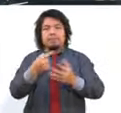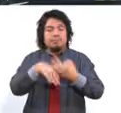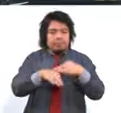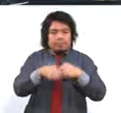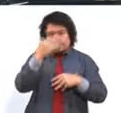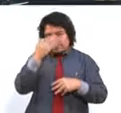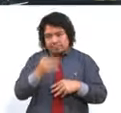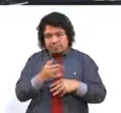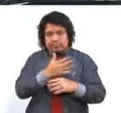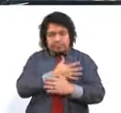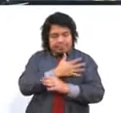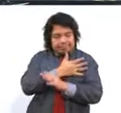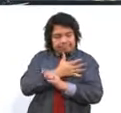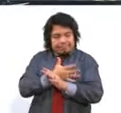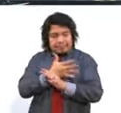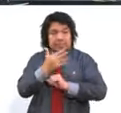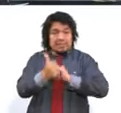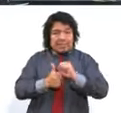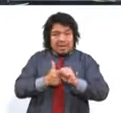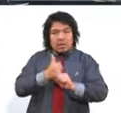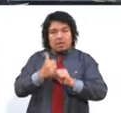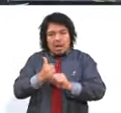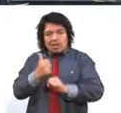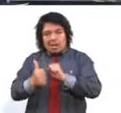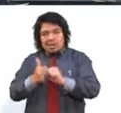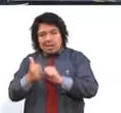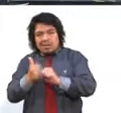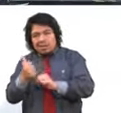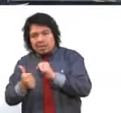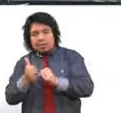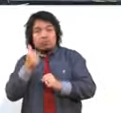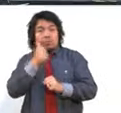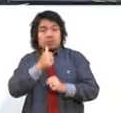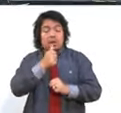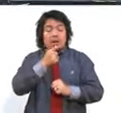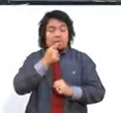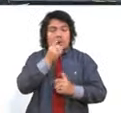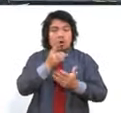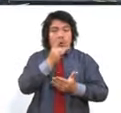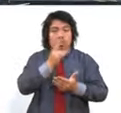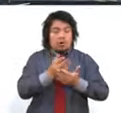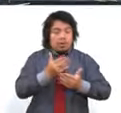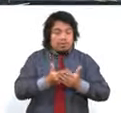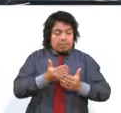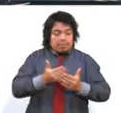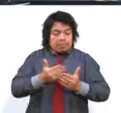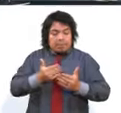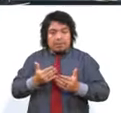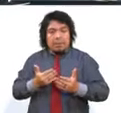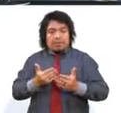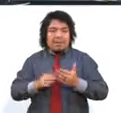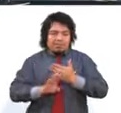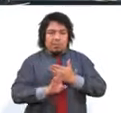saben, durante décadas la Policía de la Ciudad de México fue 100% preventiva, lo que acotaba el margen de